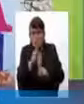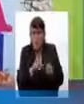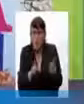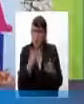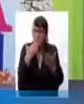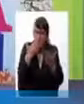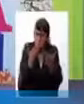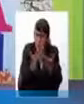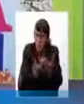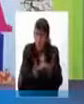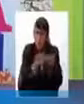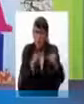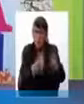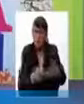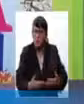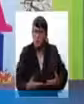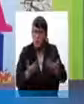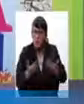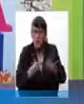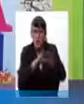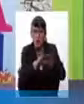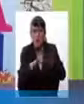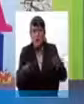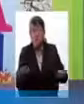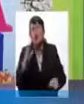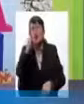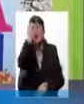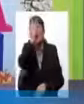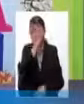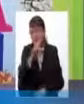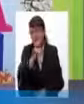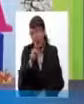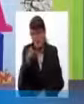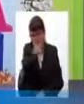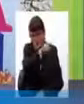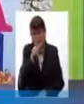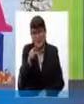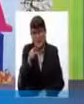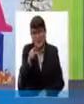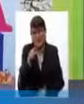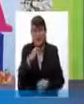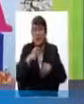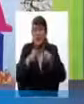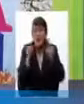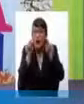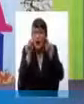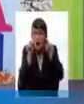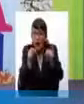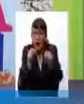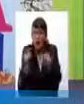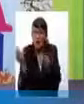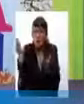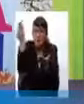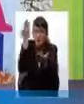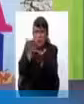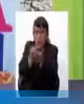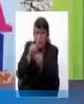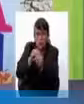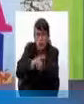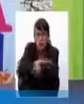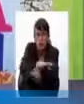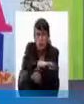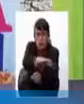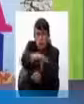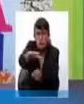porque se necesita mucho más que solamente buena voluntad de parte nuestra. Estamos viendo en la pantalla un